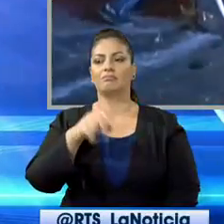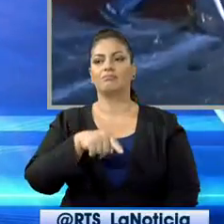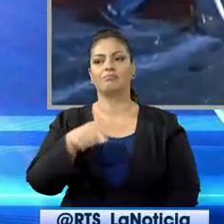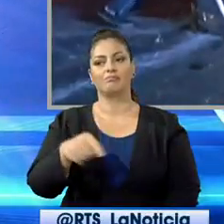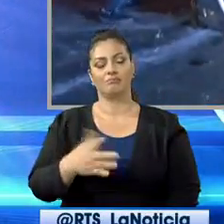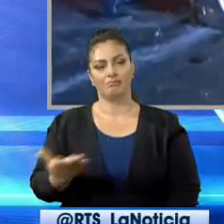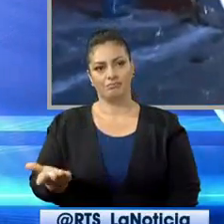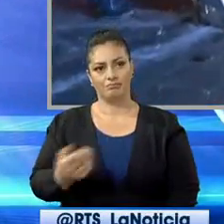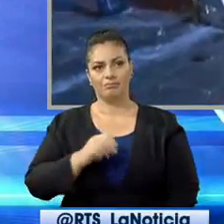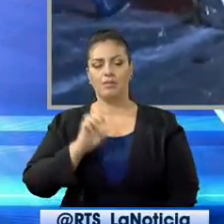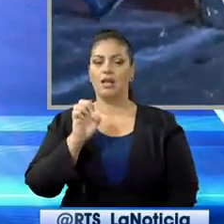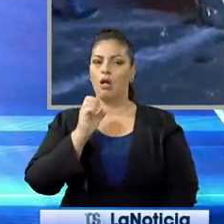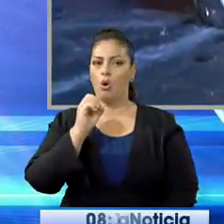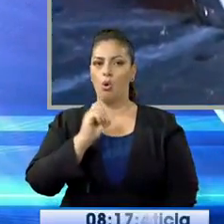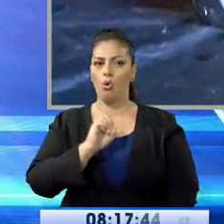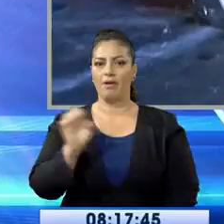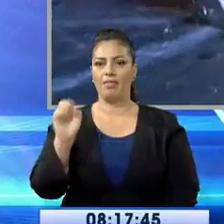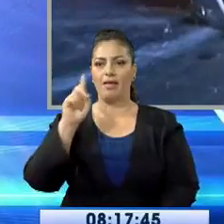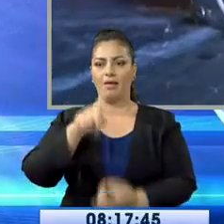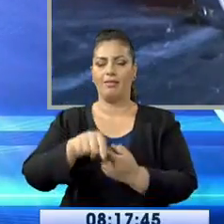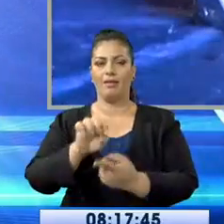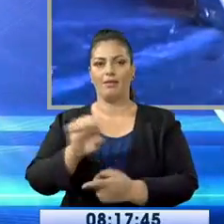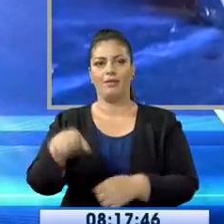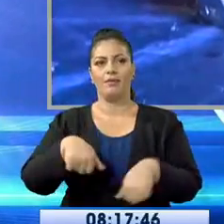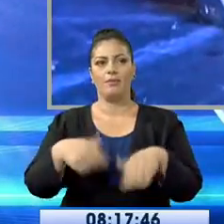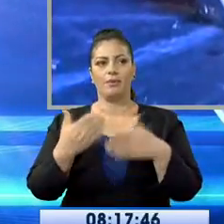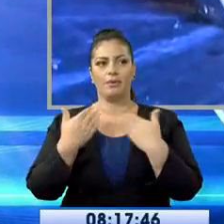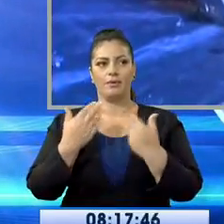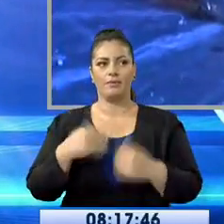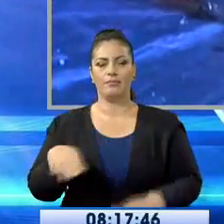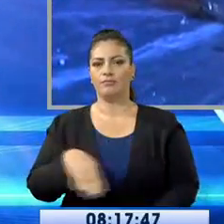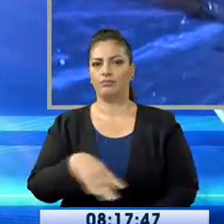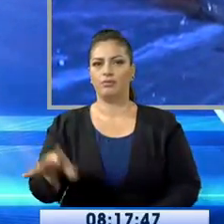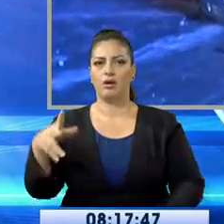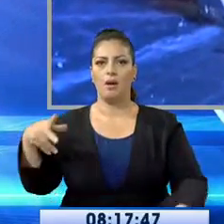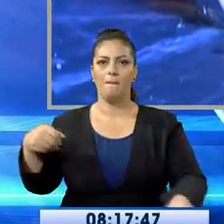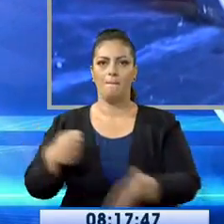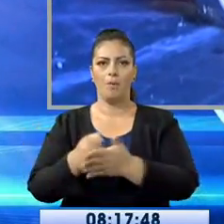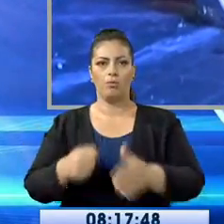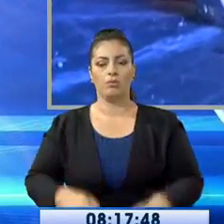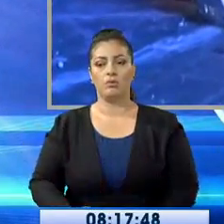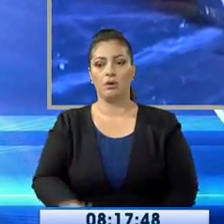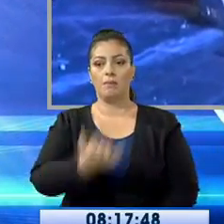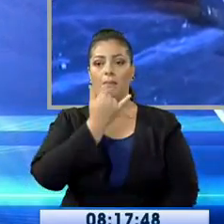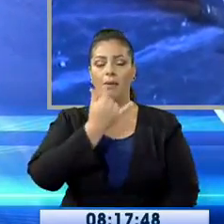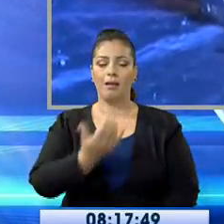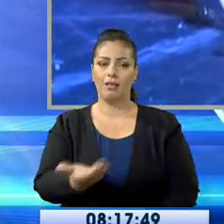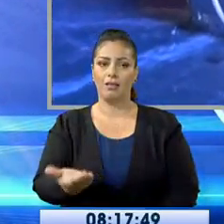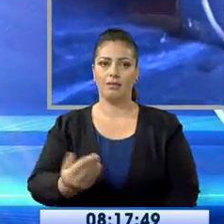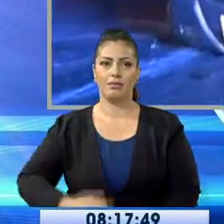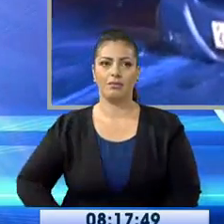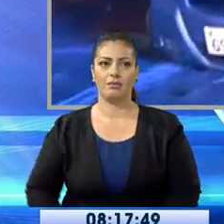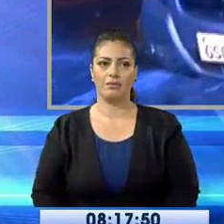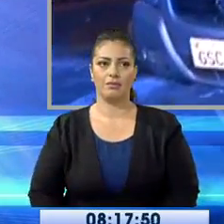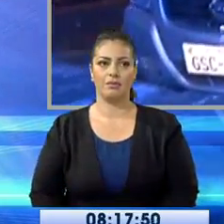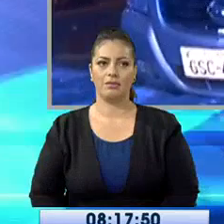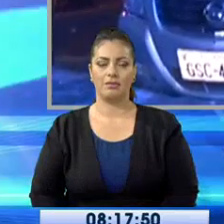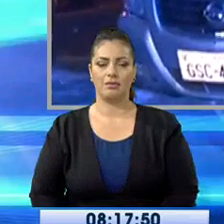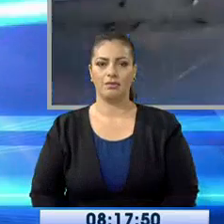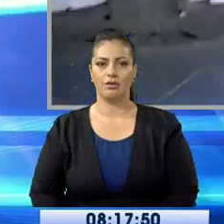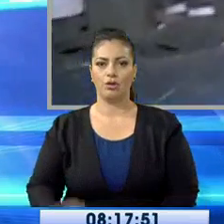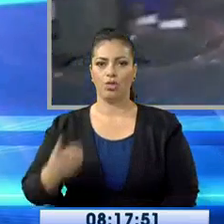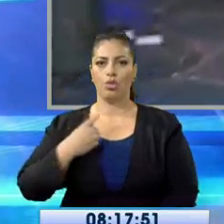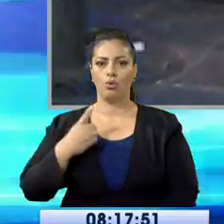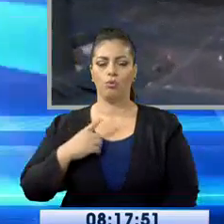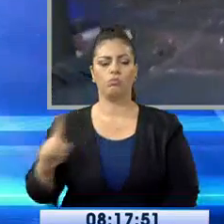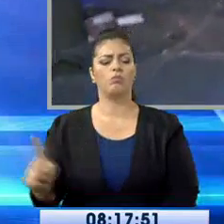obvio que iba a tener un accidente ahí, pues. Era más que obvio que iba a tener un accidente. En contravía. O no conoce Guayaquil, pues estaba él. Y de paso, el dueño del carro